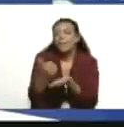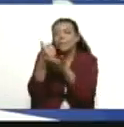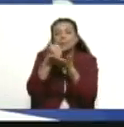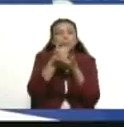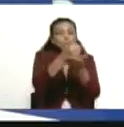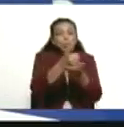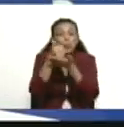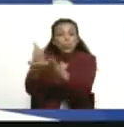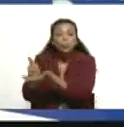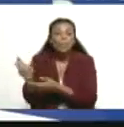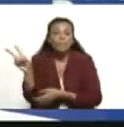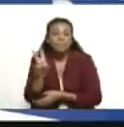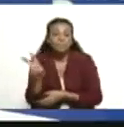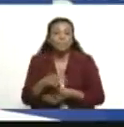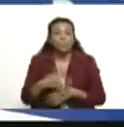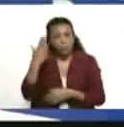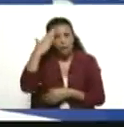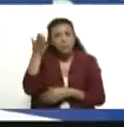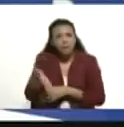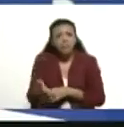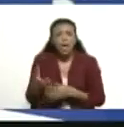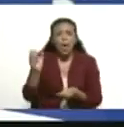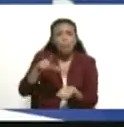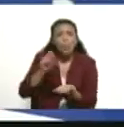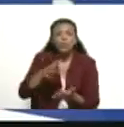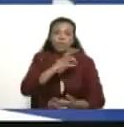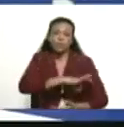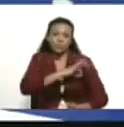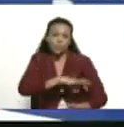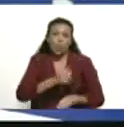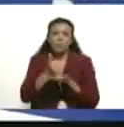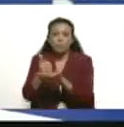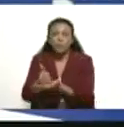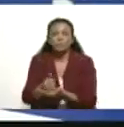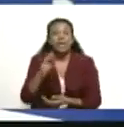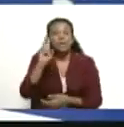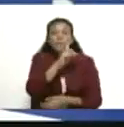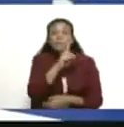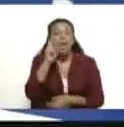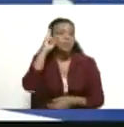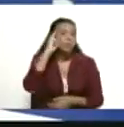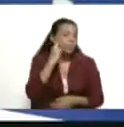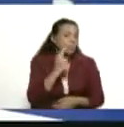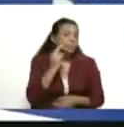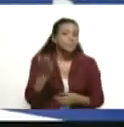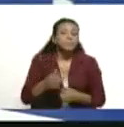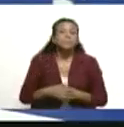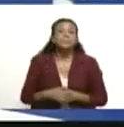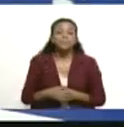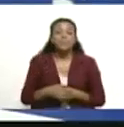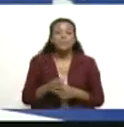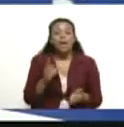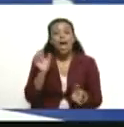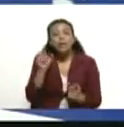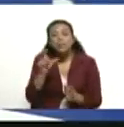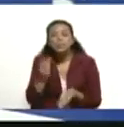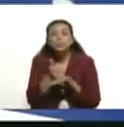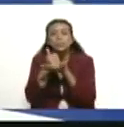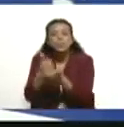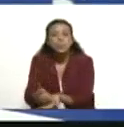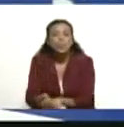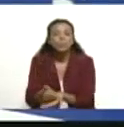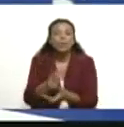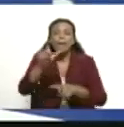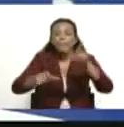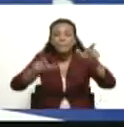para Venezuela. Como ustedes saben, el Fondo de Ayuda Social Simón Bolívar, ¿verdad? El Fondo de Ayuda Social